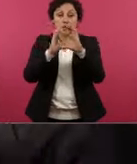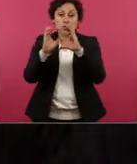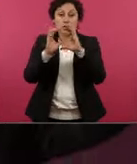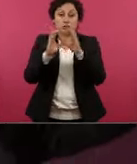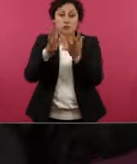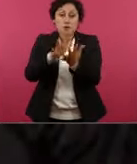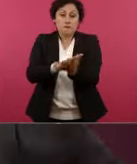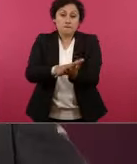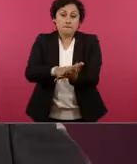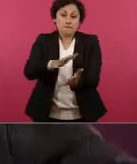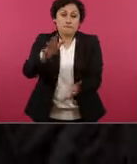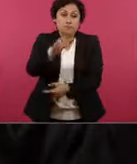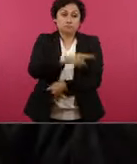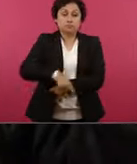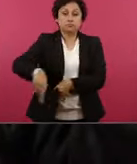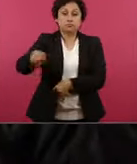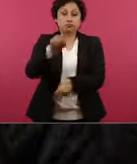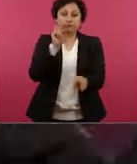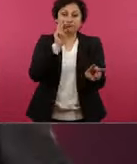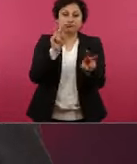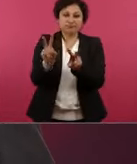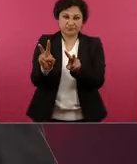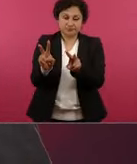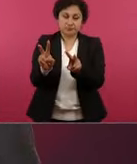a nivel